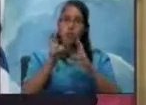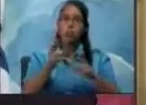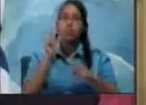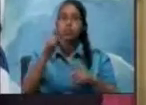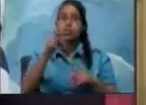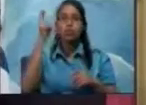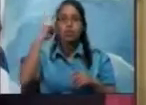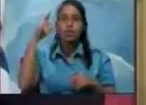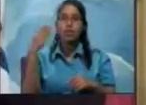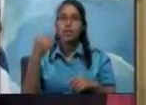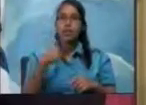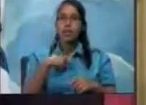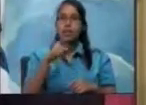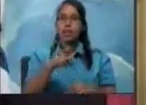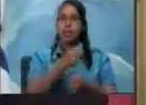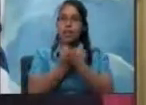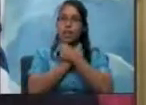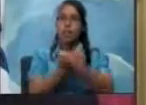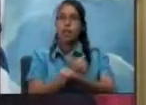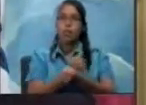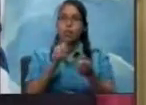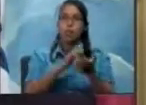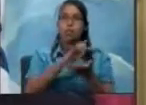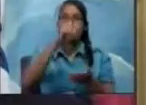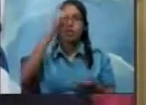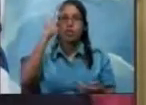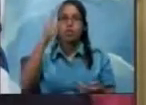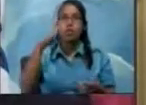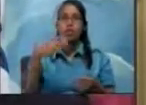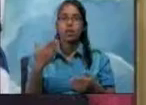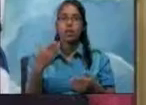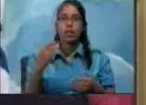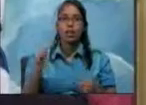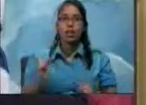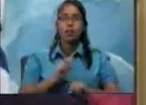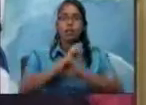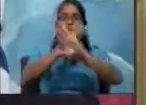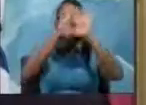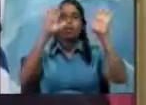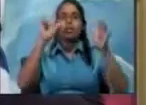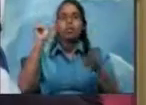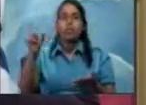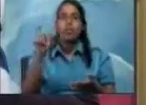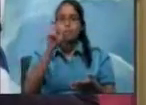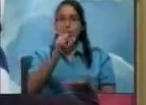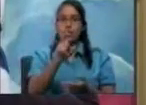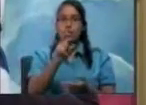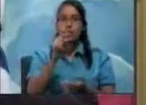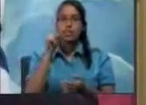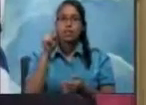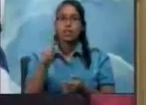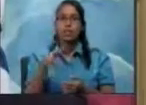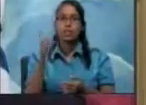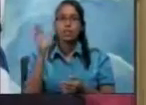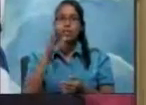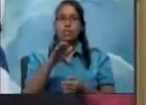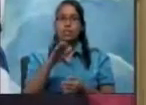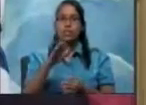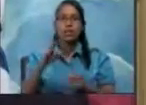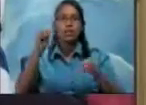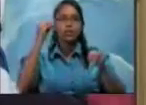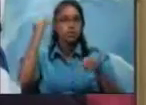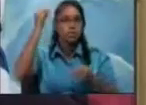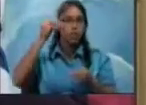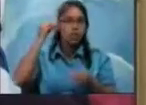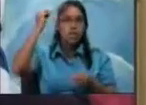que te amo Gloria al Señor qué maravillosa enseñanza esta que se está analizando